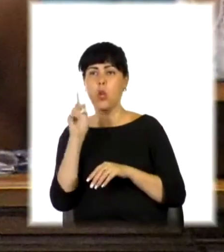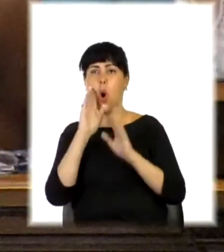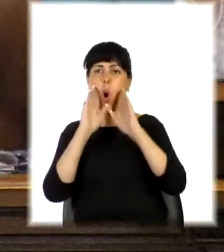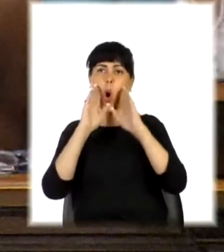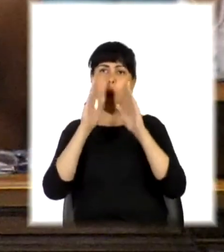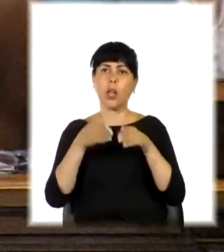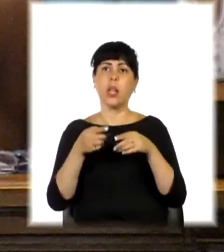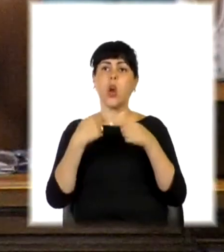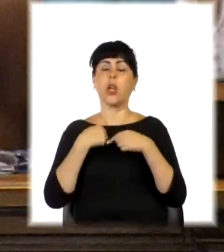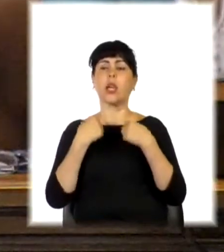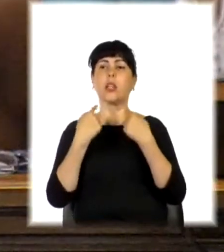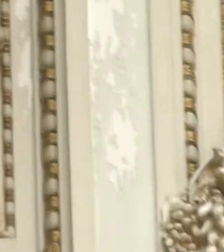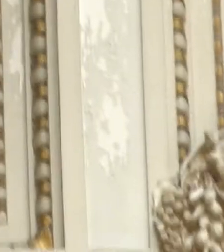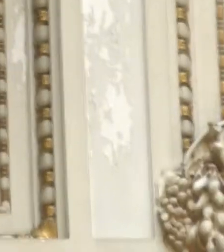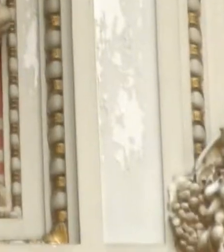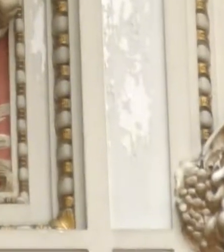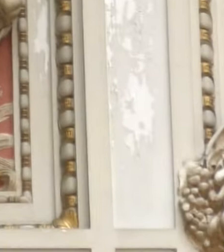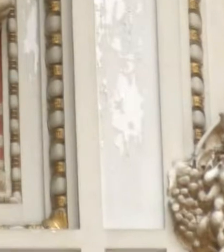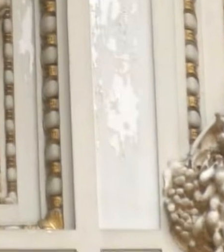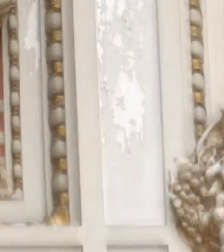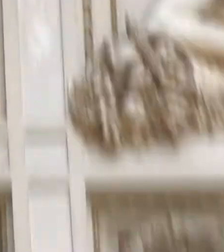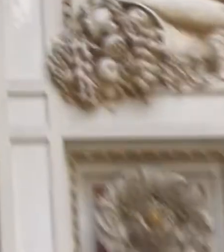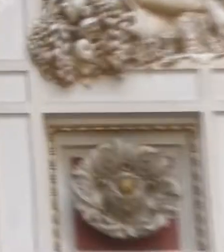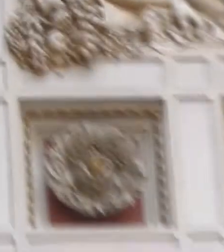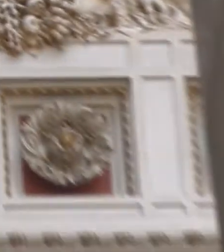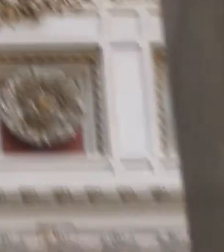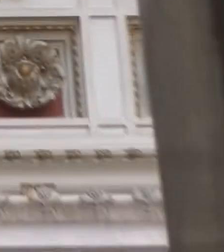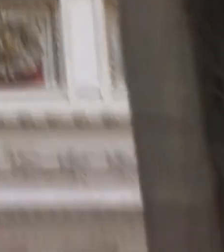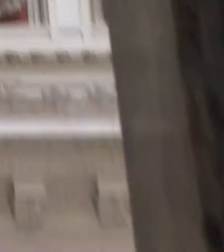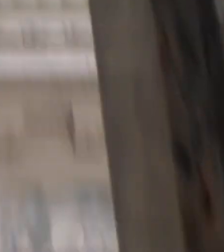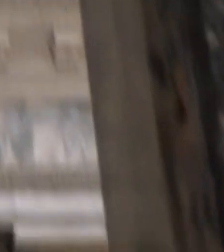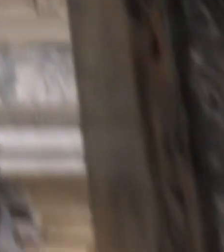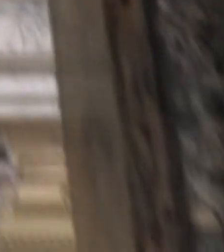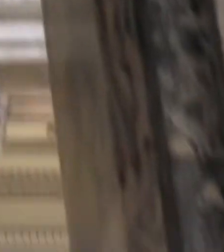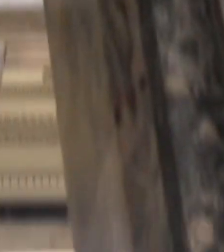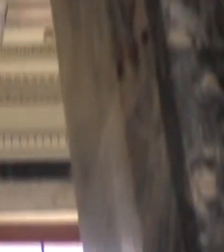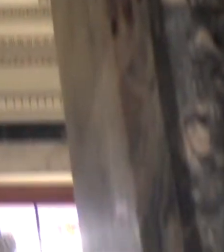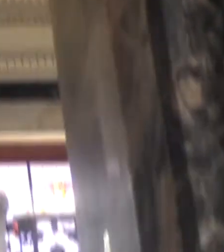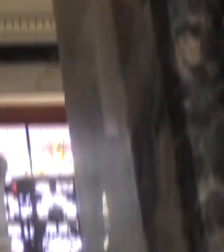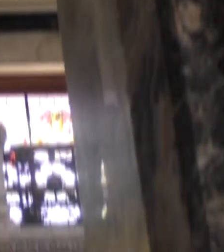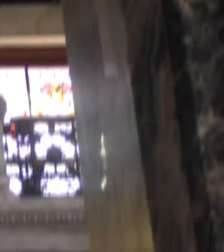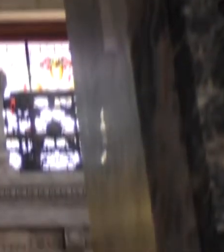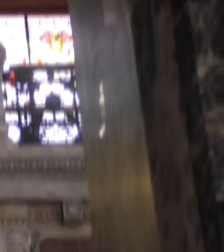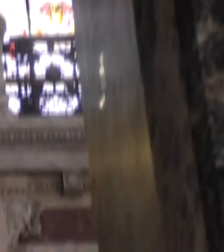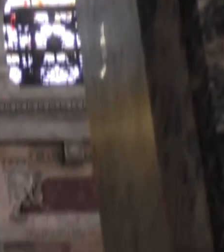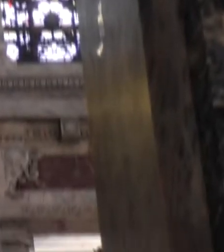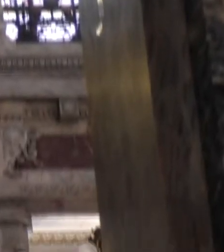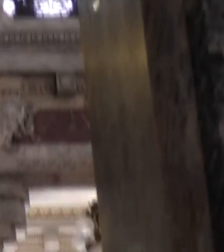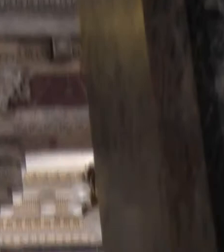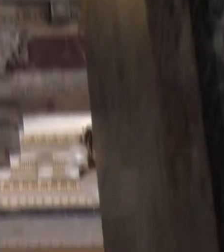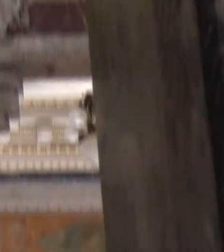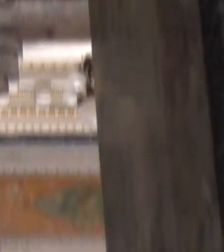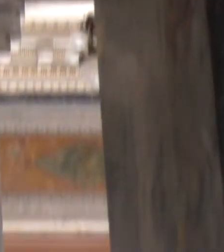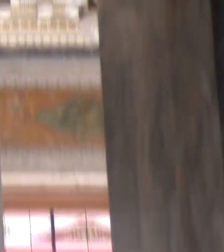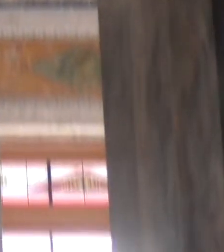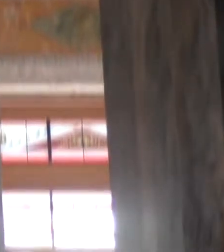que aquí se pretende es profundizar con los principios de publicidad transparencia y el denominado principio de